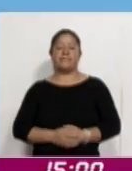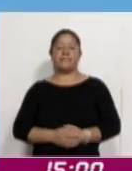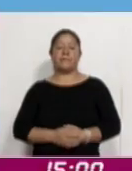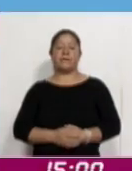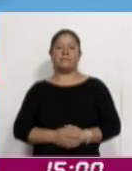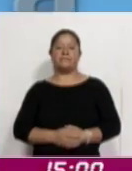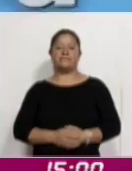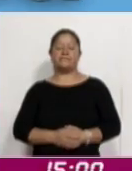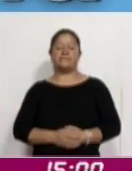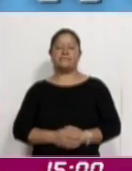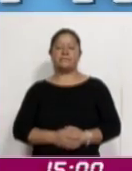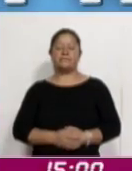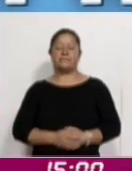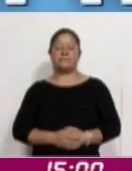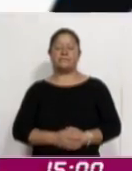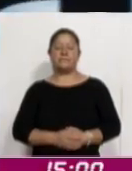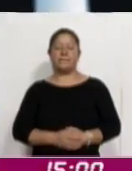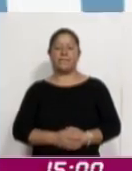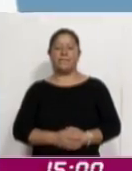Corasit Noticias.